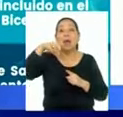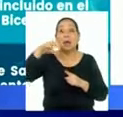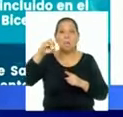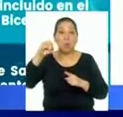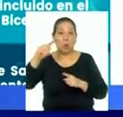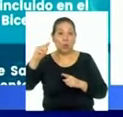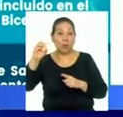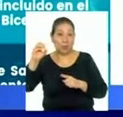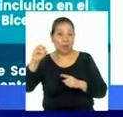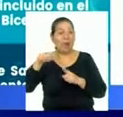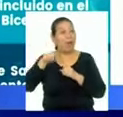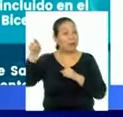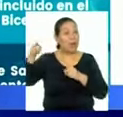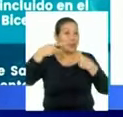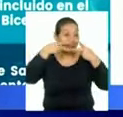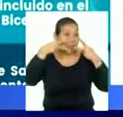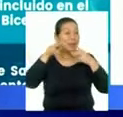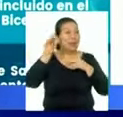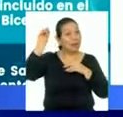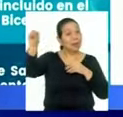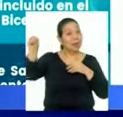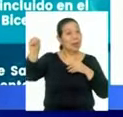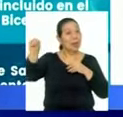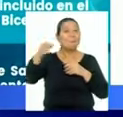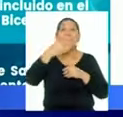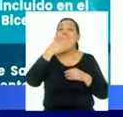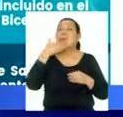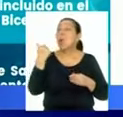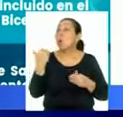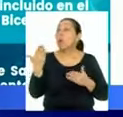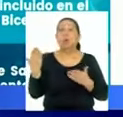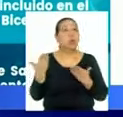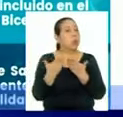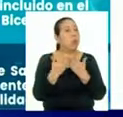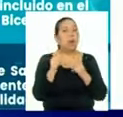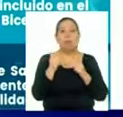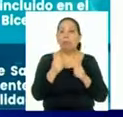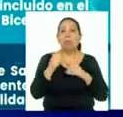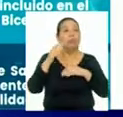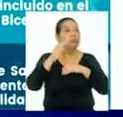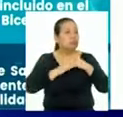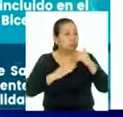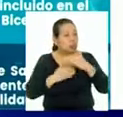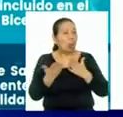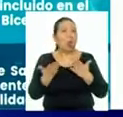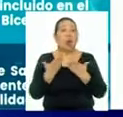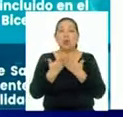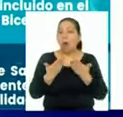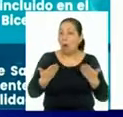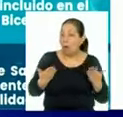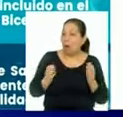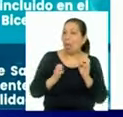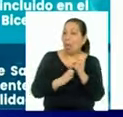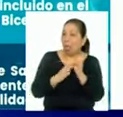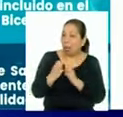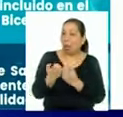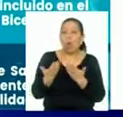que tiene la Policía Nacional en este momento. Es la mejor escuela en infraestructura, en equipamiento,